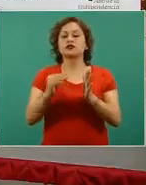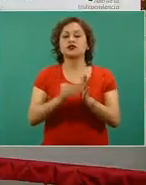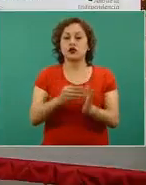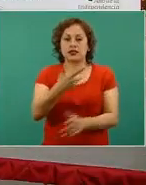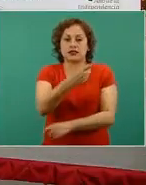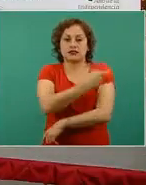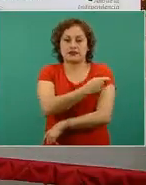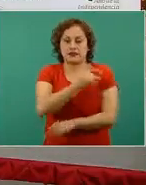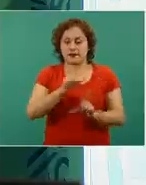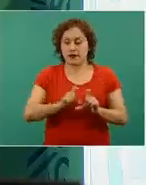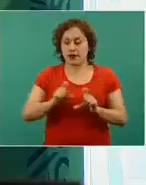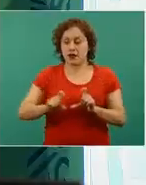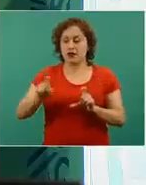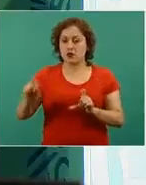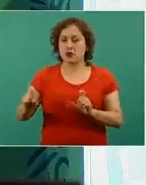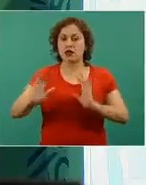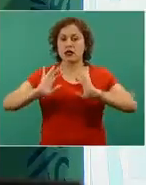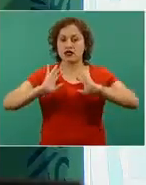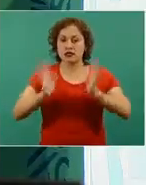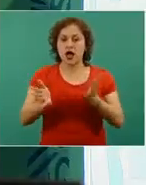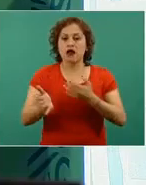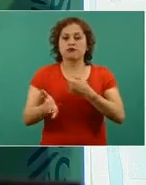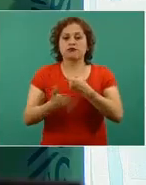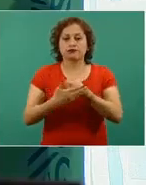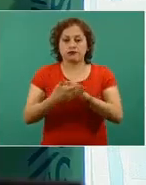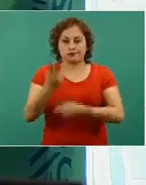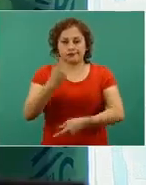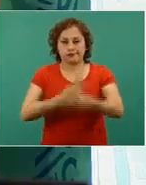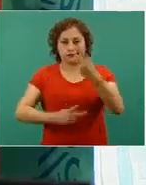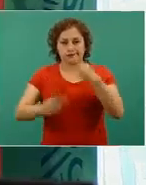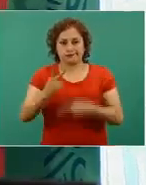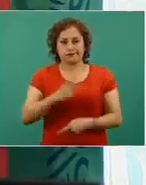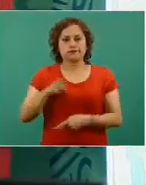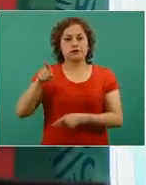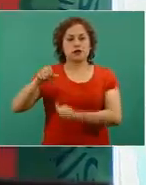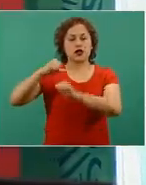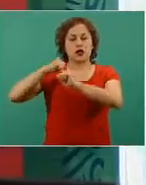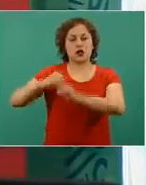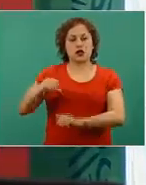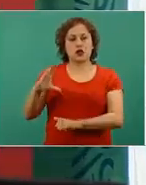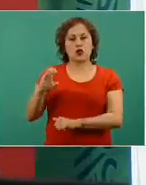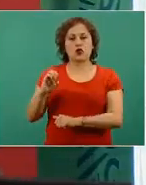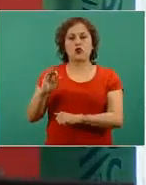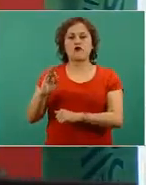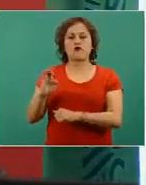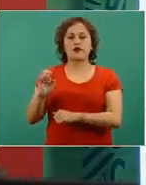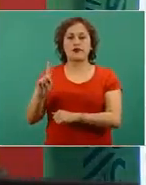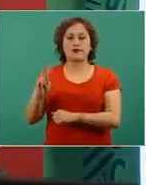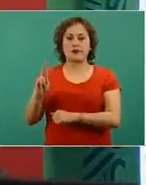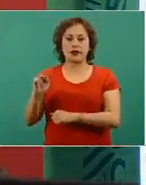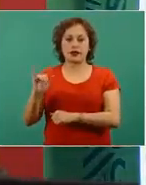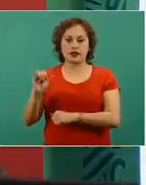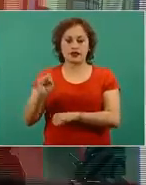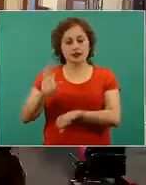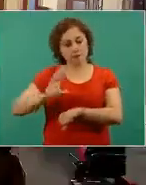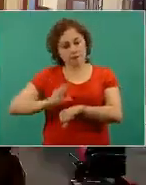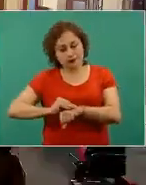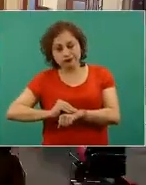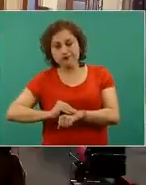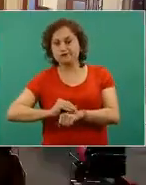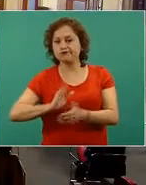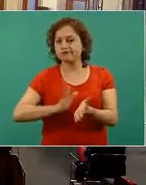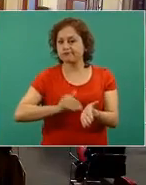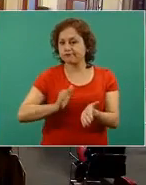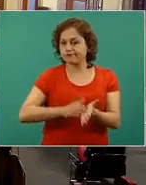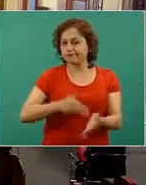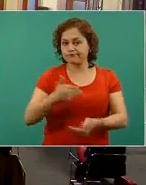proceso de verificación por parte de COFEPRIS, y estaremos trabajando la siguiente semana.